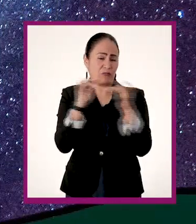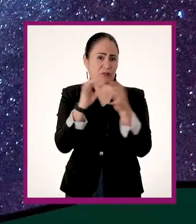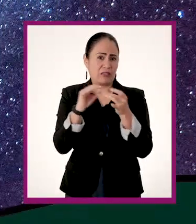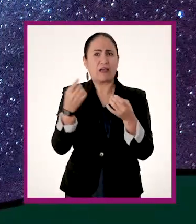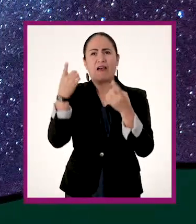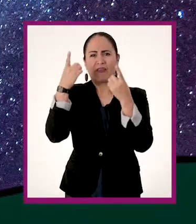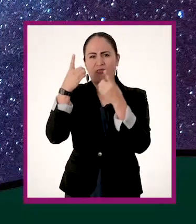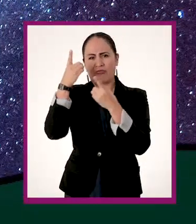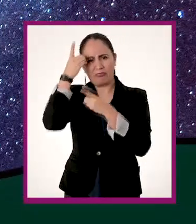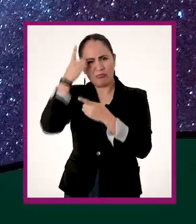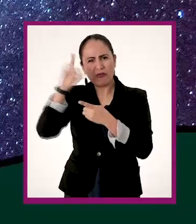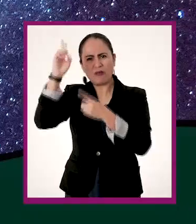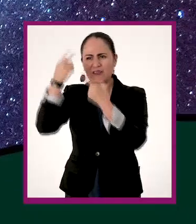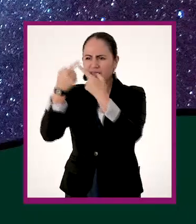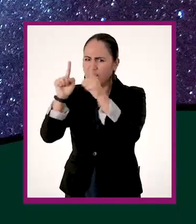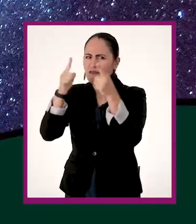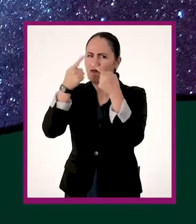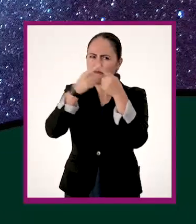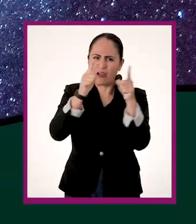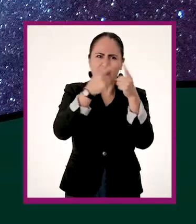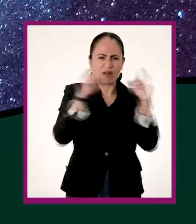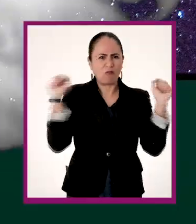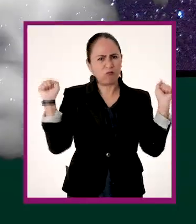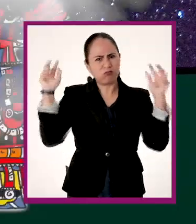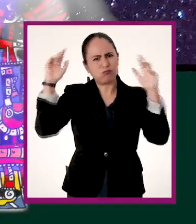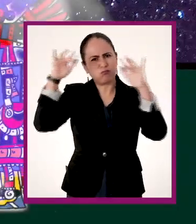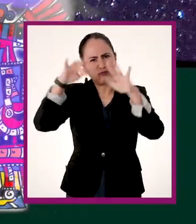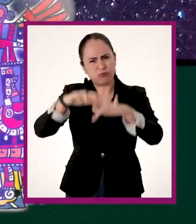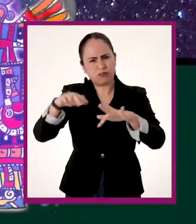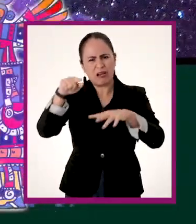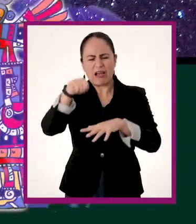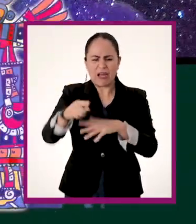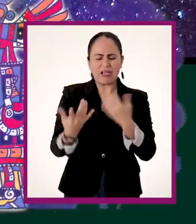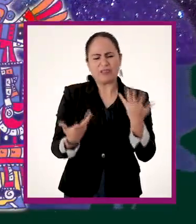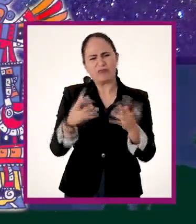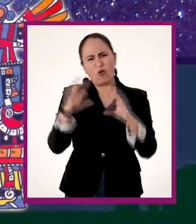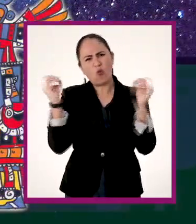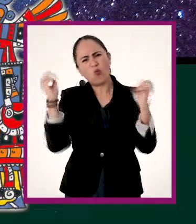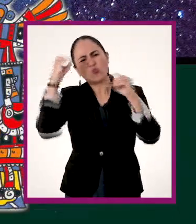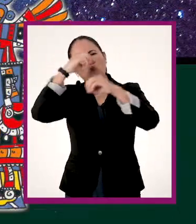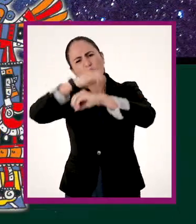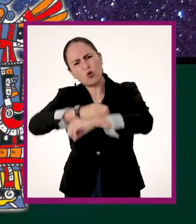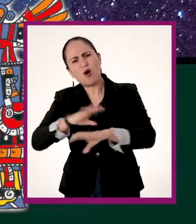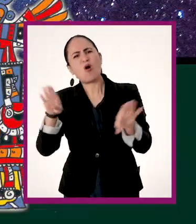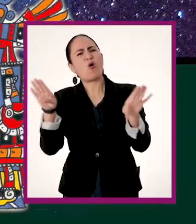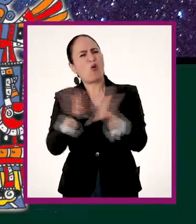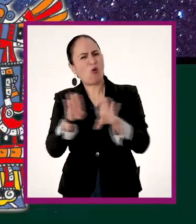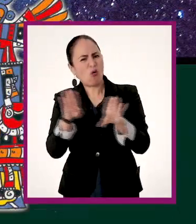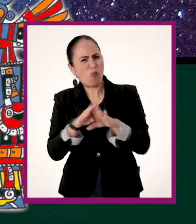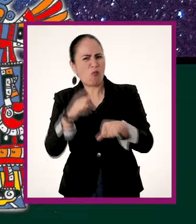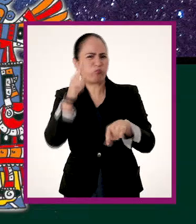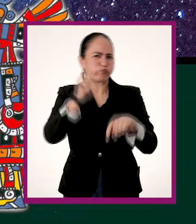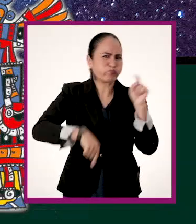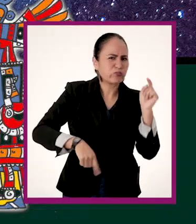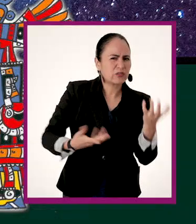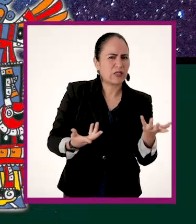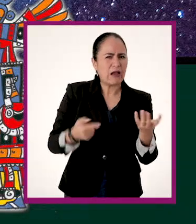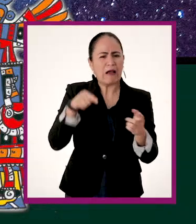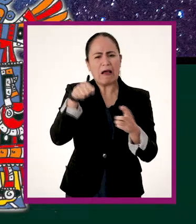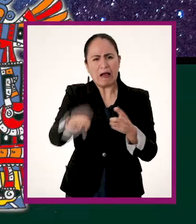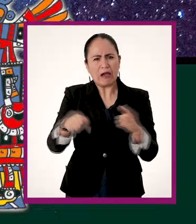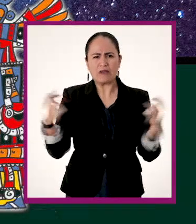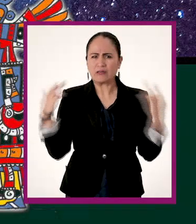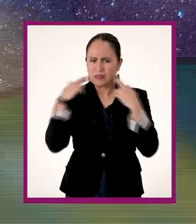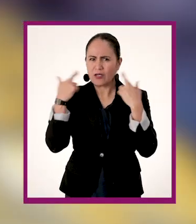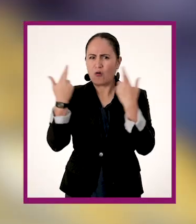que se reunieron las divinidades para tratar de resolver el problema de la oscuridad del firmamento, y en esa